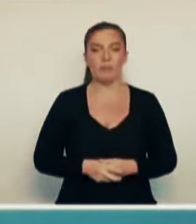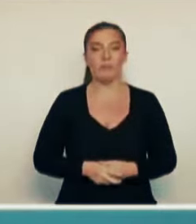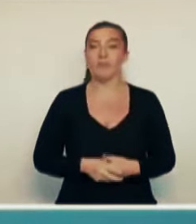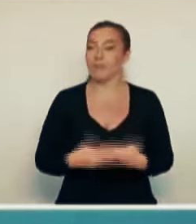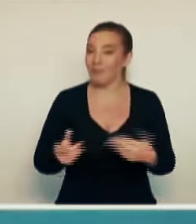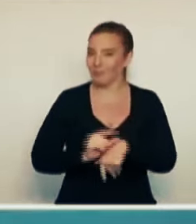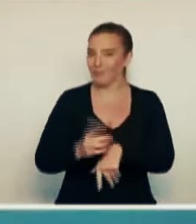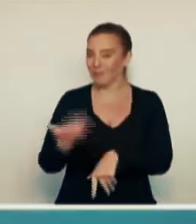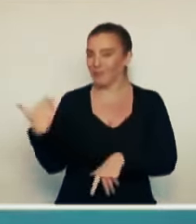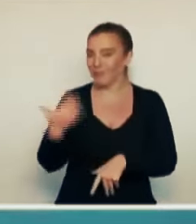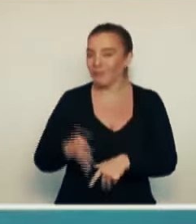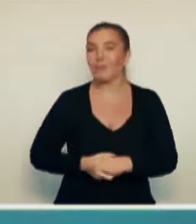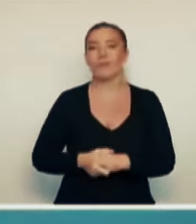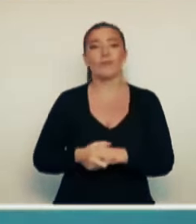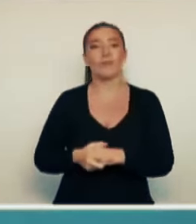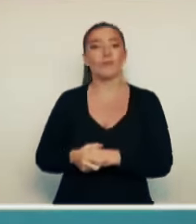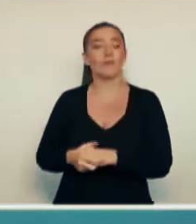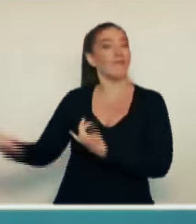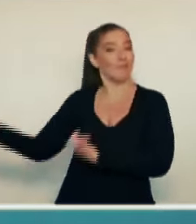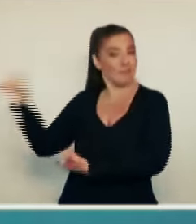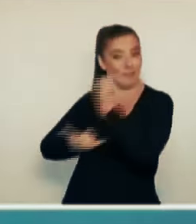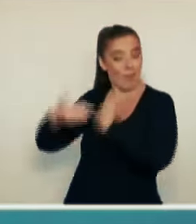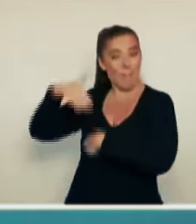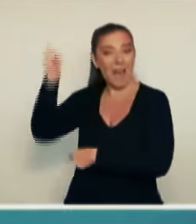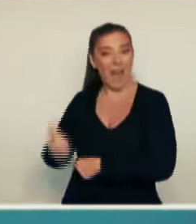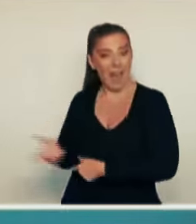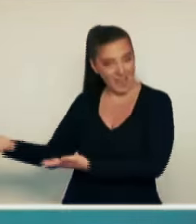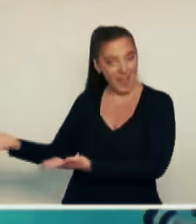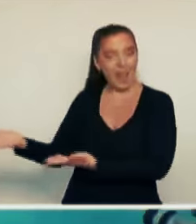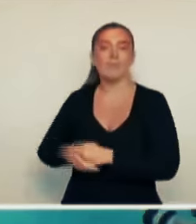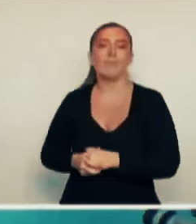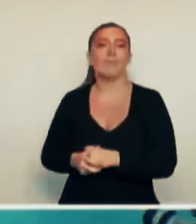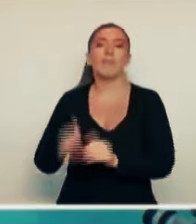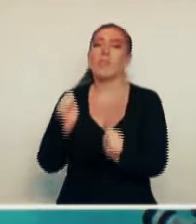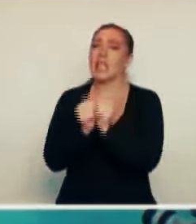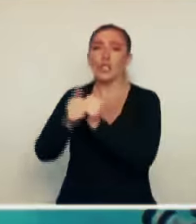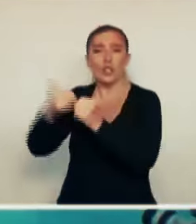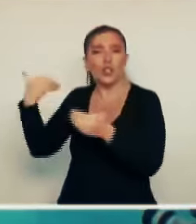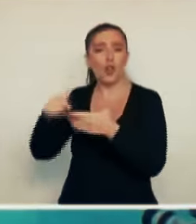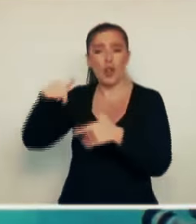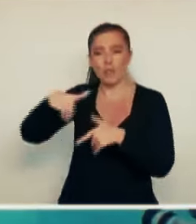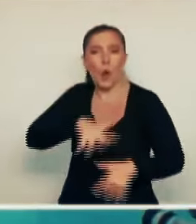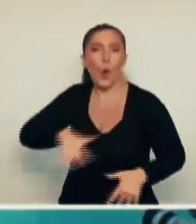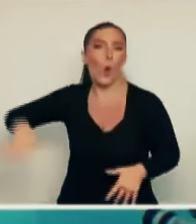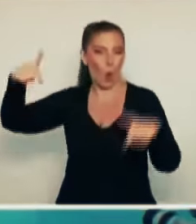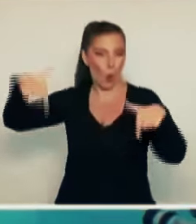Recién acaba de contarnos Mayra la historia de este lugar,